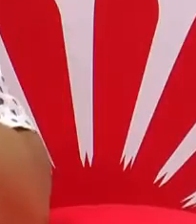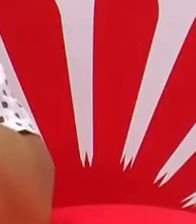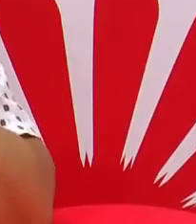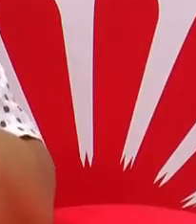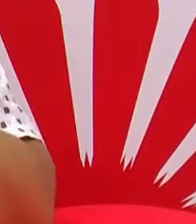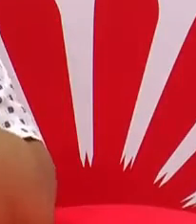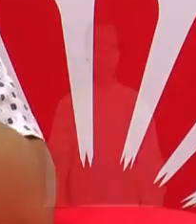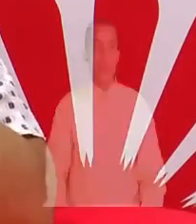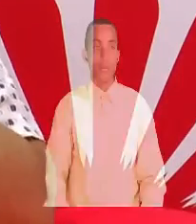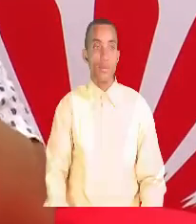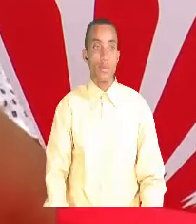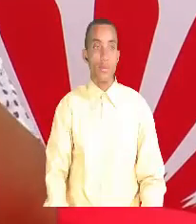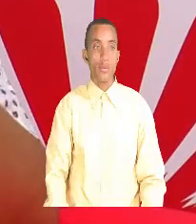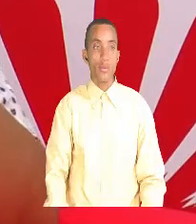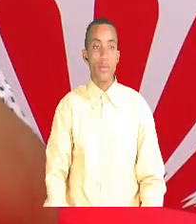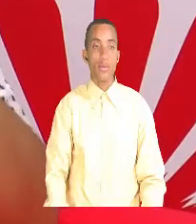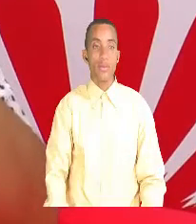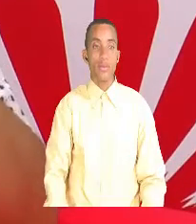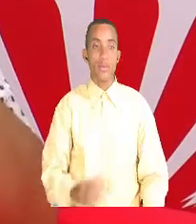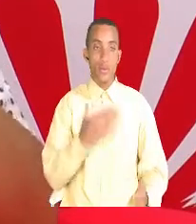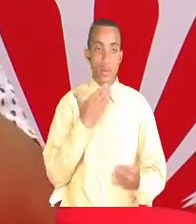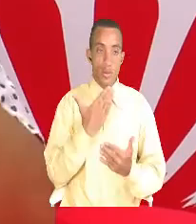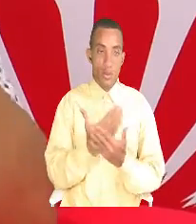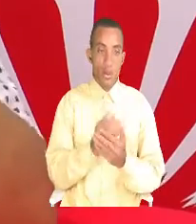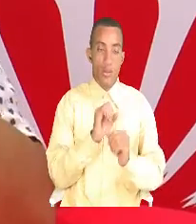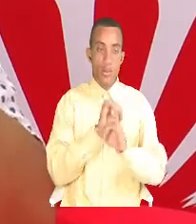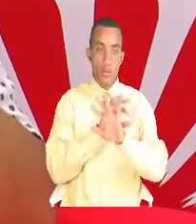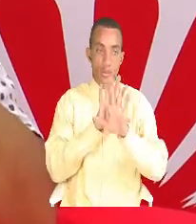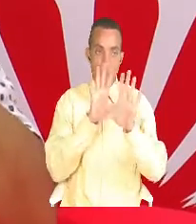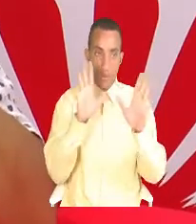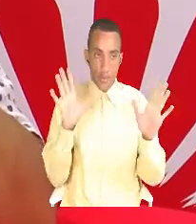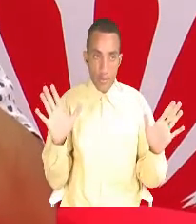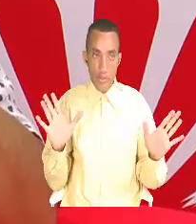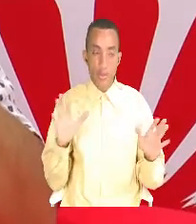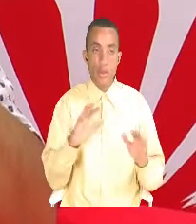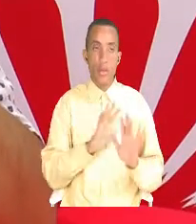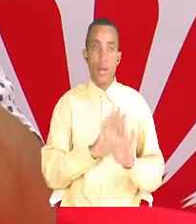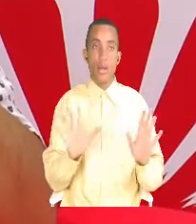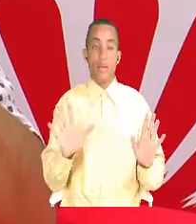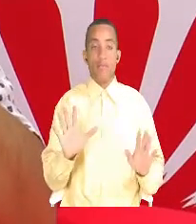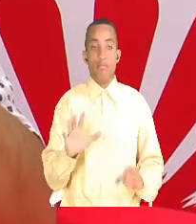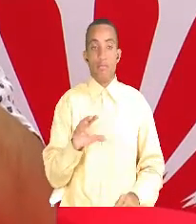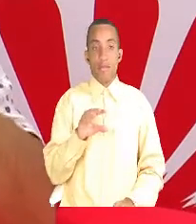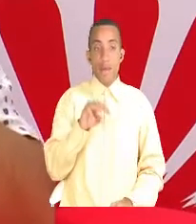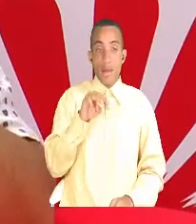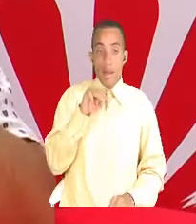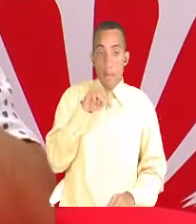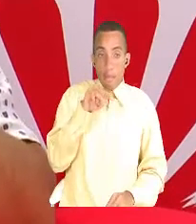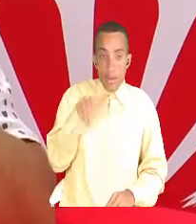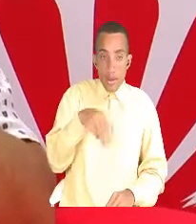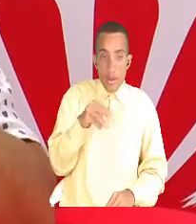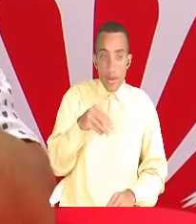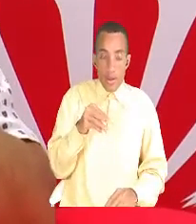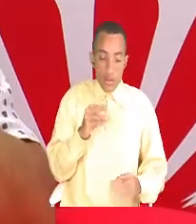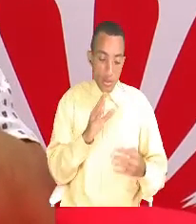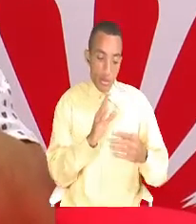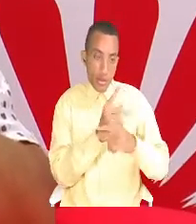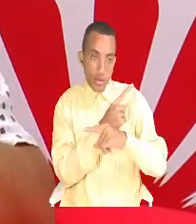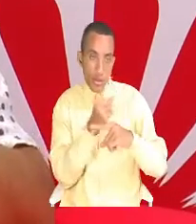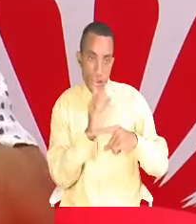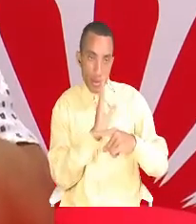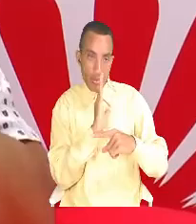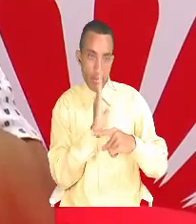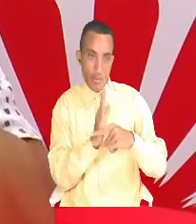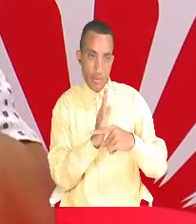Muy, pero muy buenos días. Estamos ya a mitad de semana, felices de llegar nuevamente a sus hogares. Hoy tenemos un invitado de la